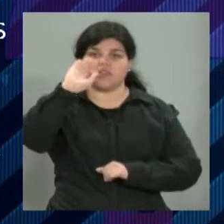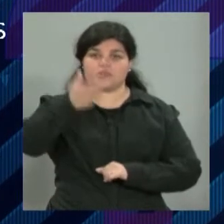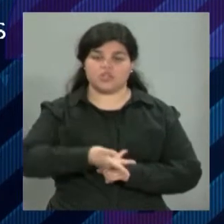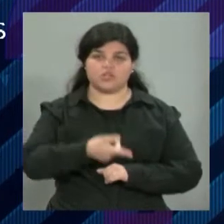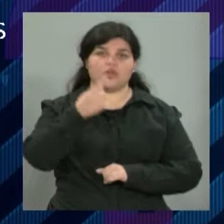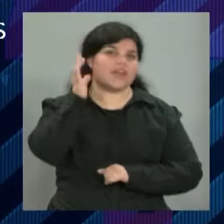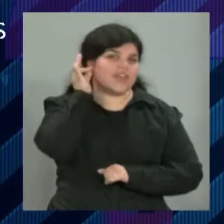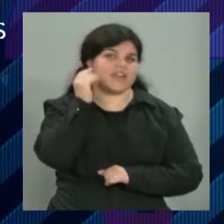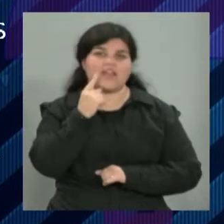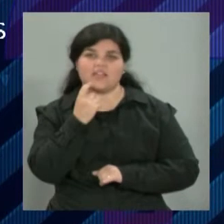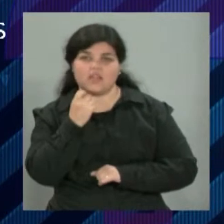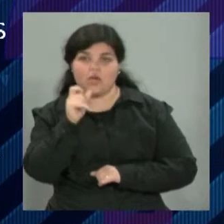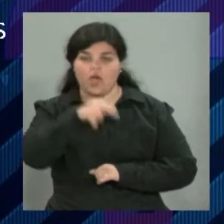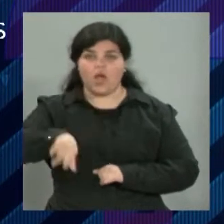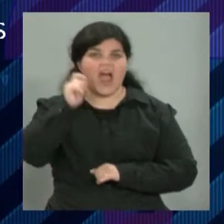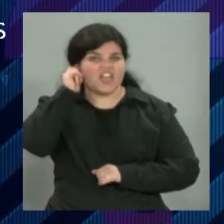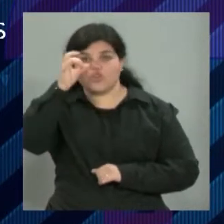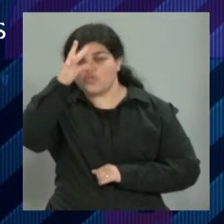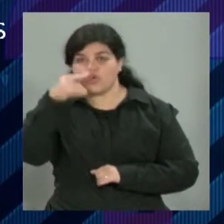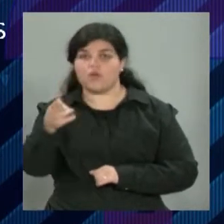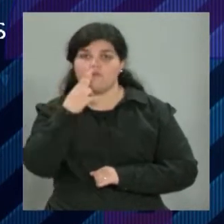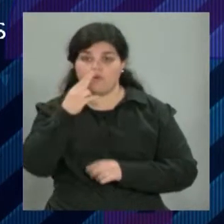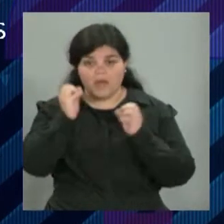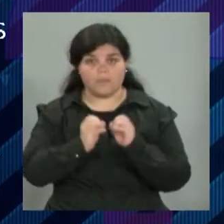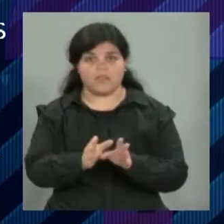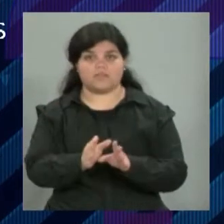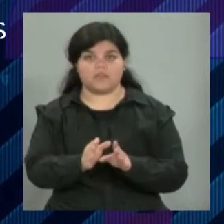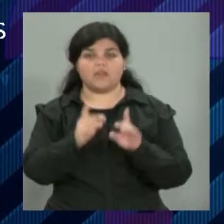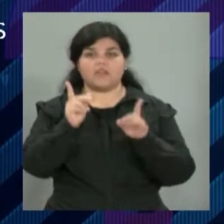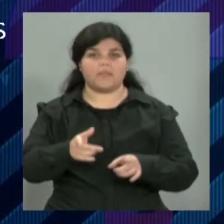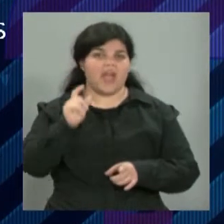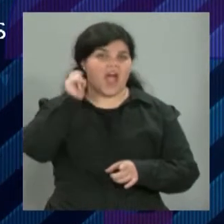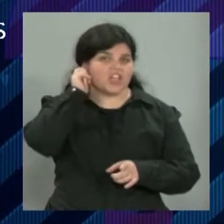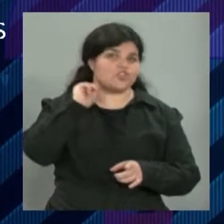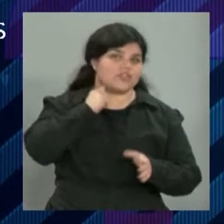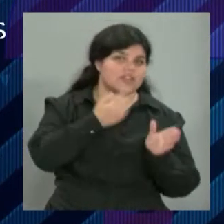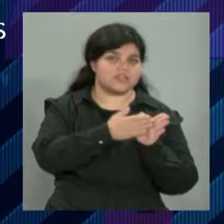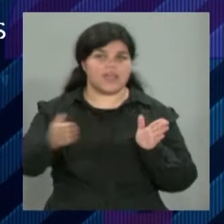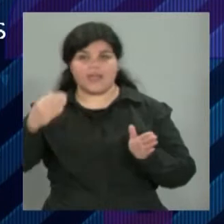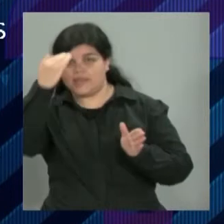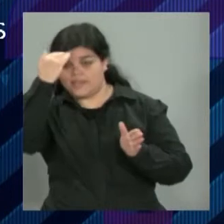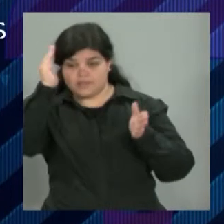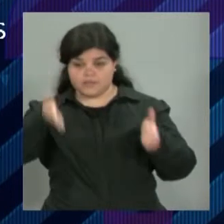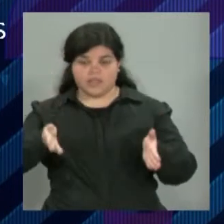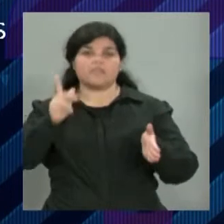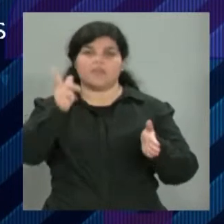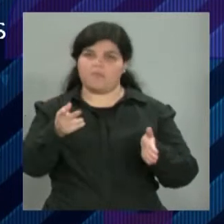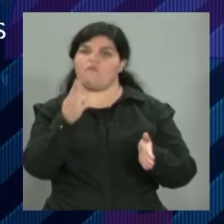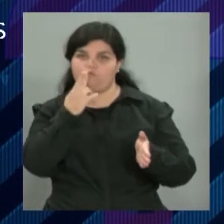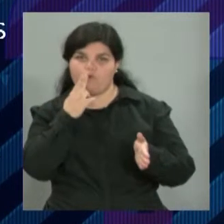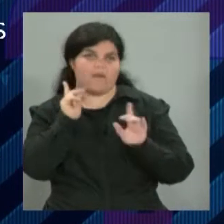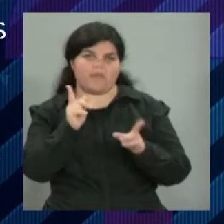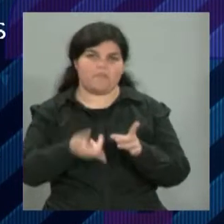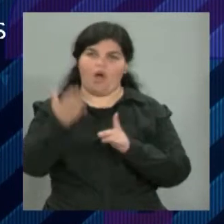comienzan a fumar a los 12 años y que 1 de cada 5 jóvenes de 13 a 15 años fuma, así lo decíamos también en el